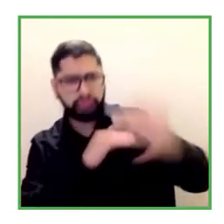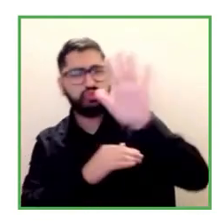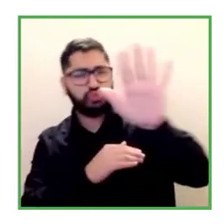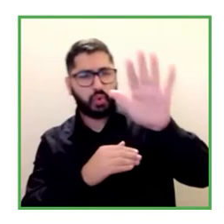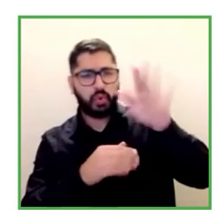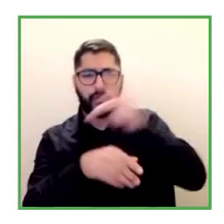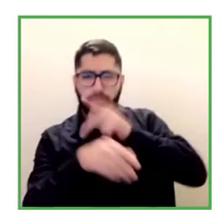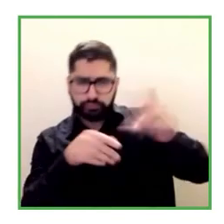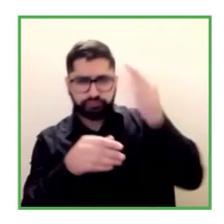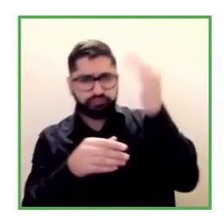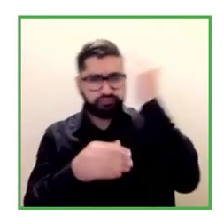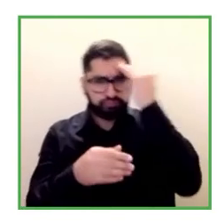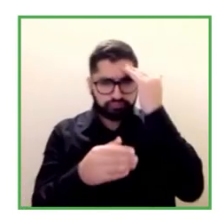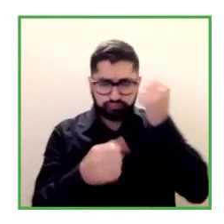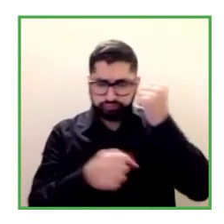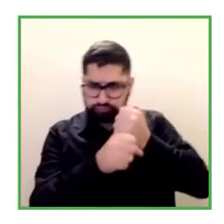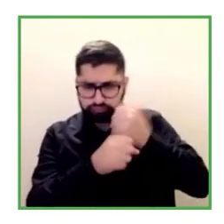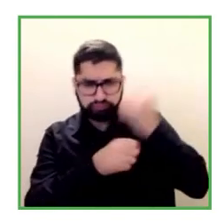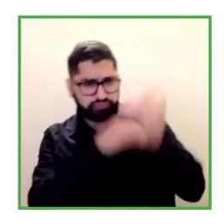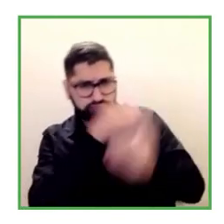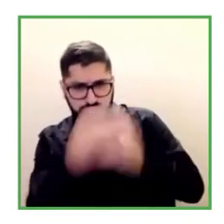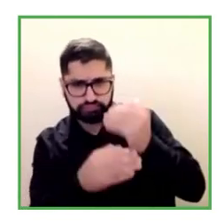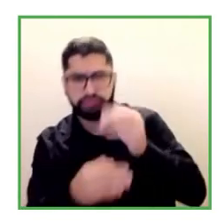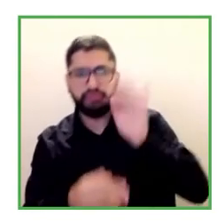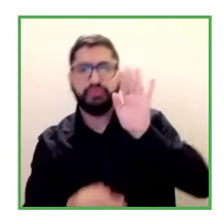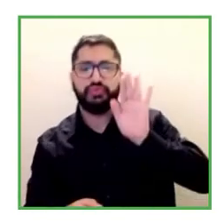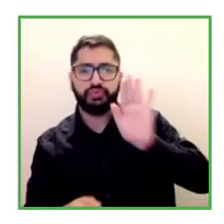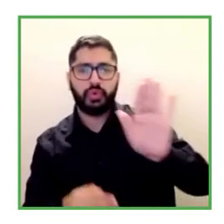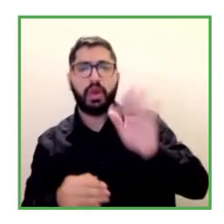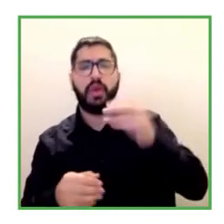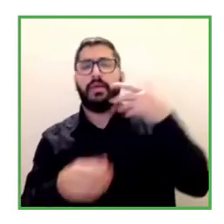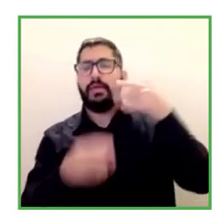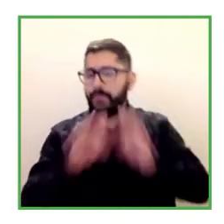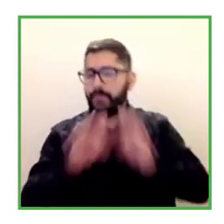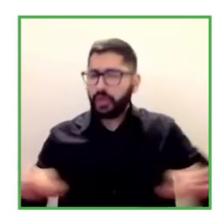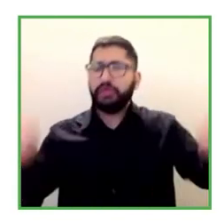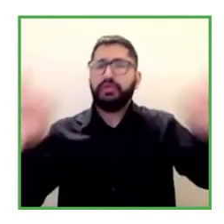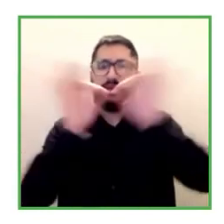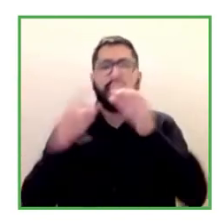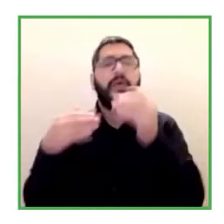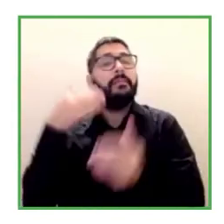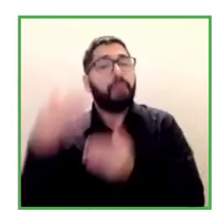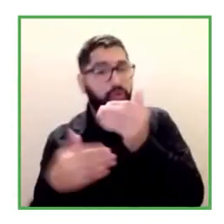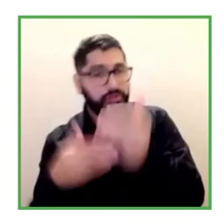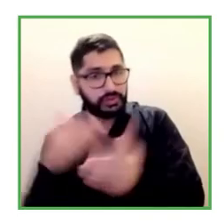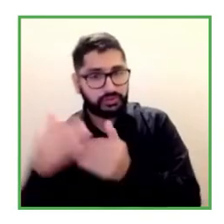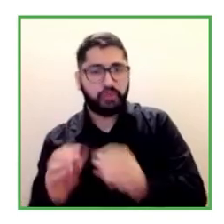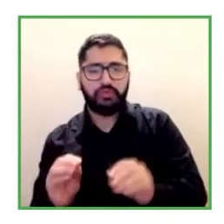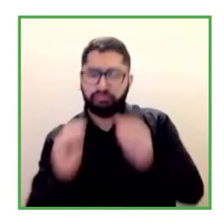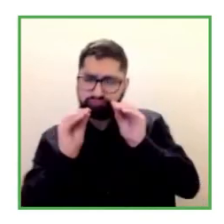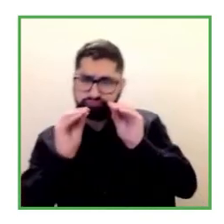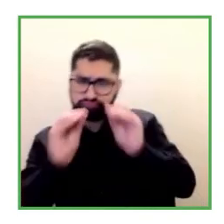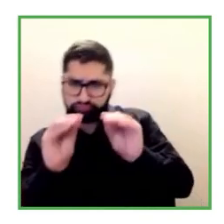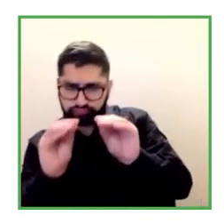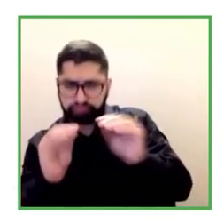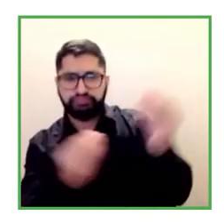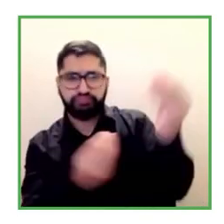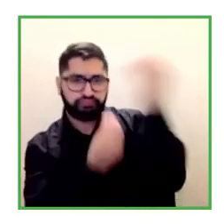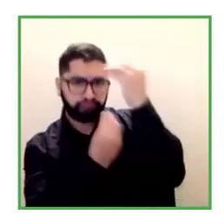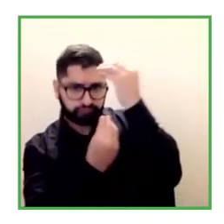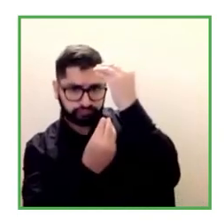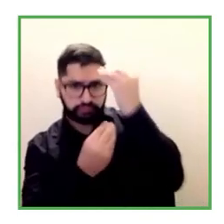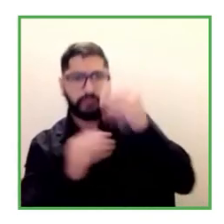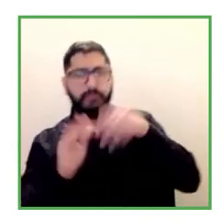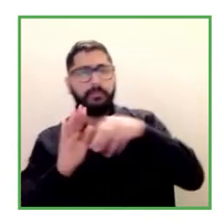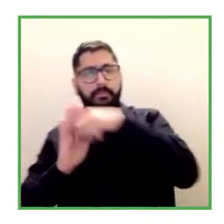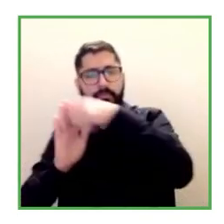bien importante que los procesos de formación que emprendan correspondan a su proyecto de vida, que no se formen